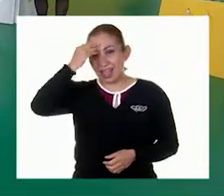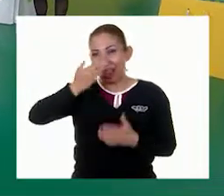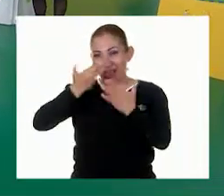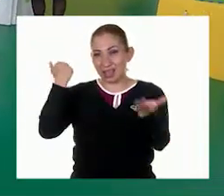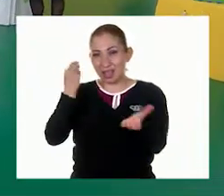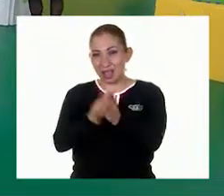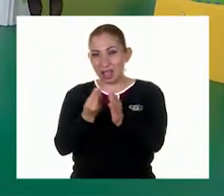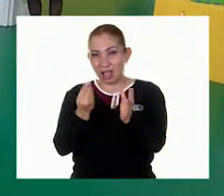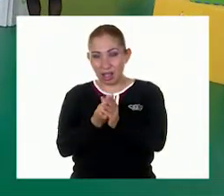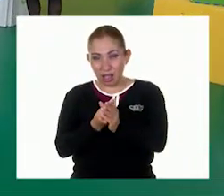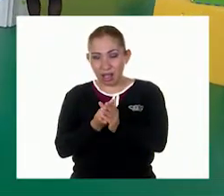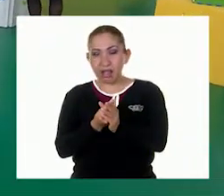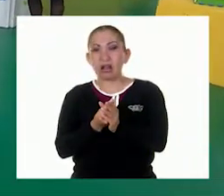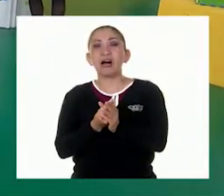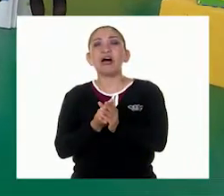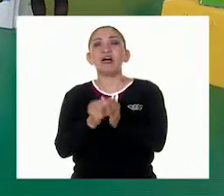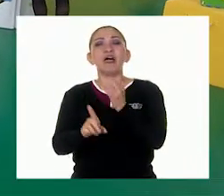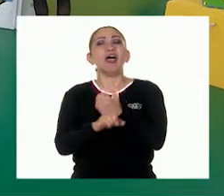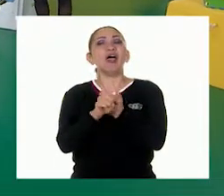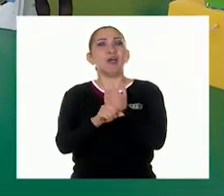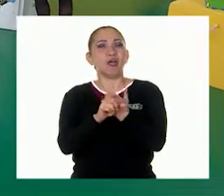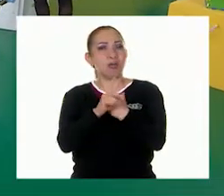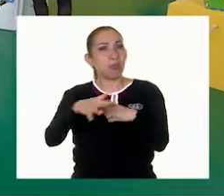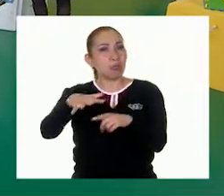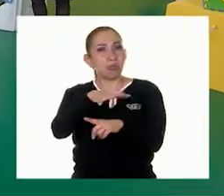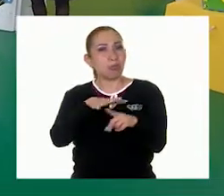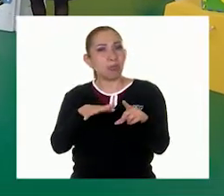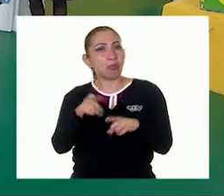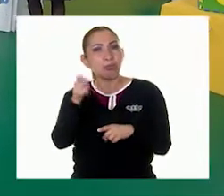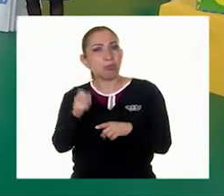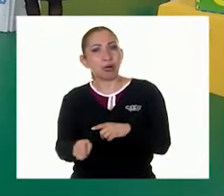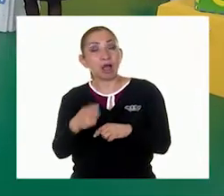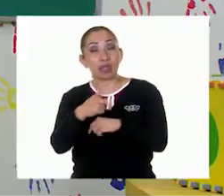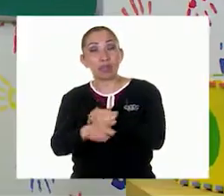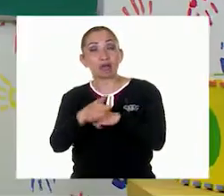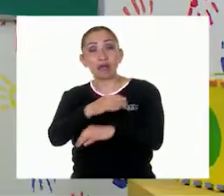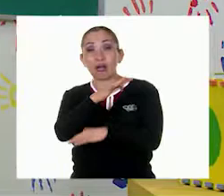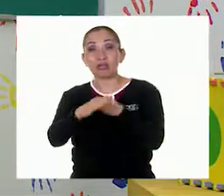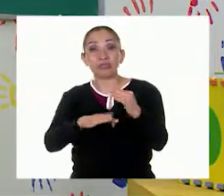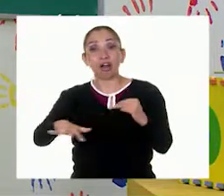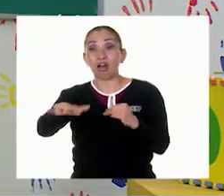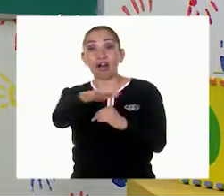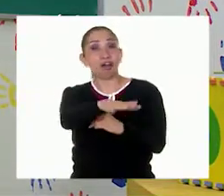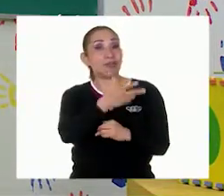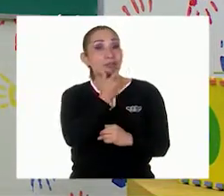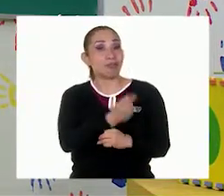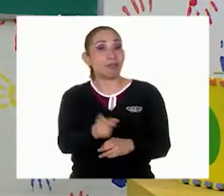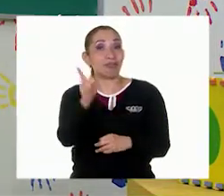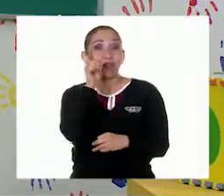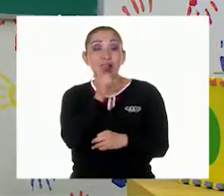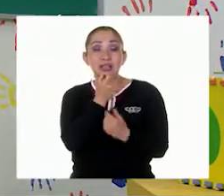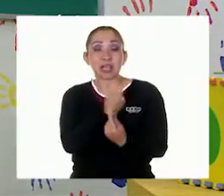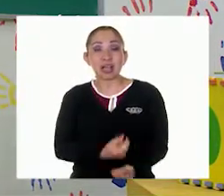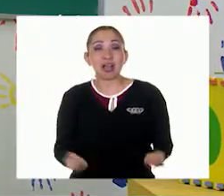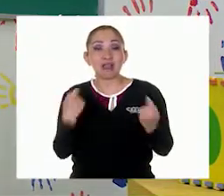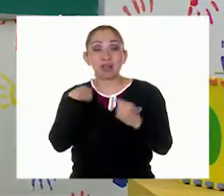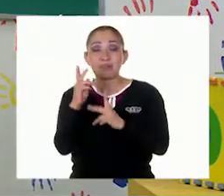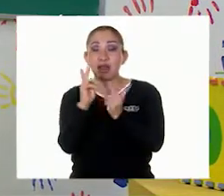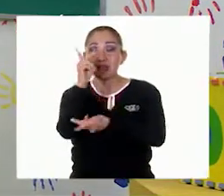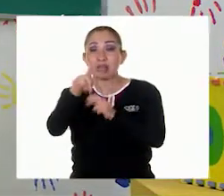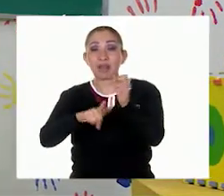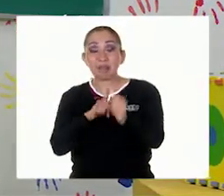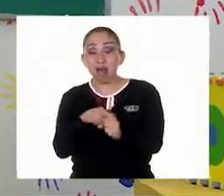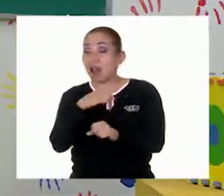clase anterior, los problemas ambientales nos afectan a todas y todos. Por lo tanto, es muy importante